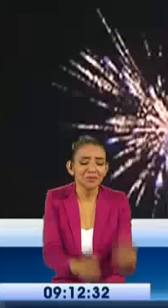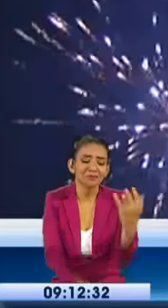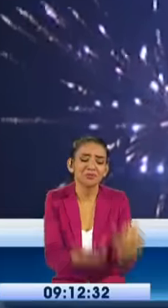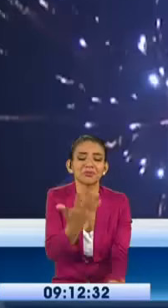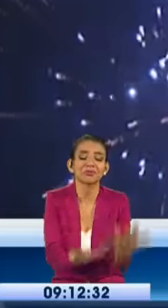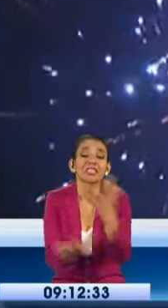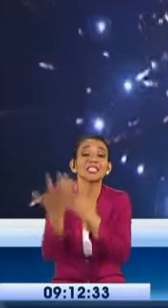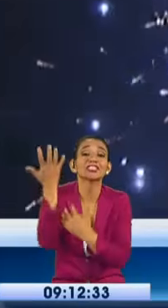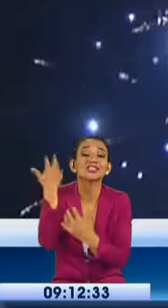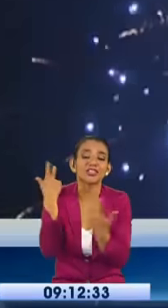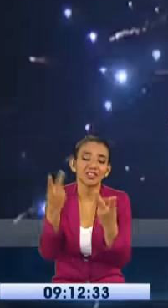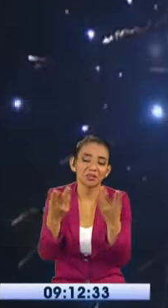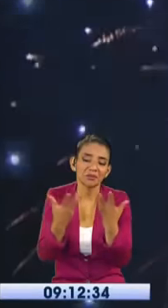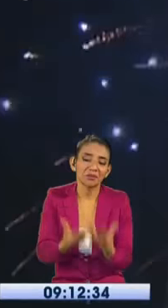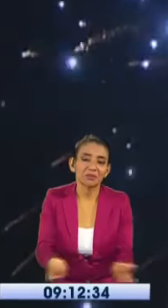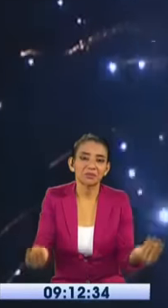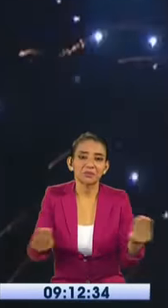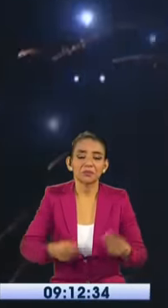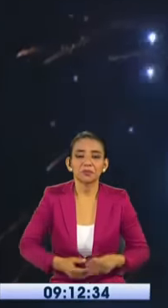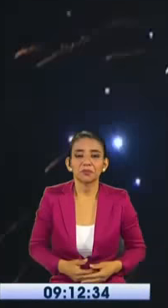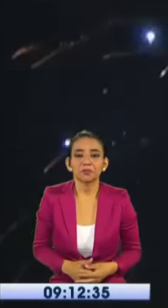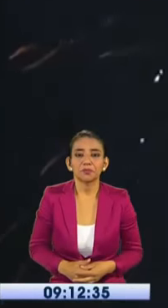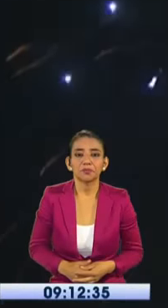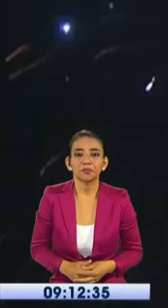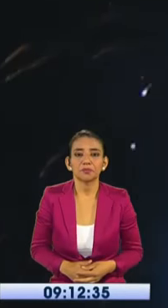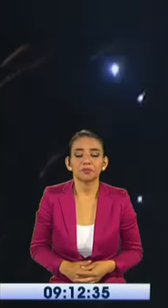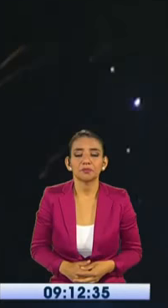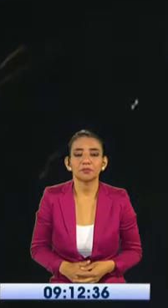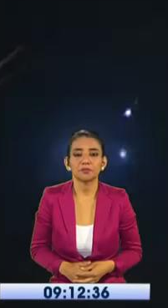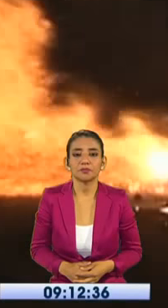historia, informó Jorge Escobar.